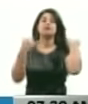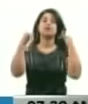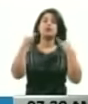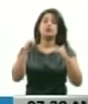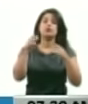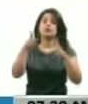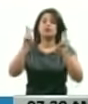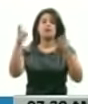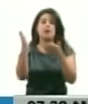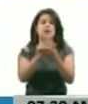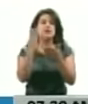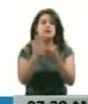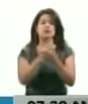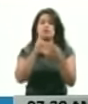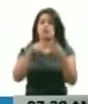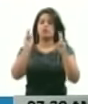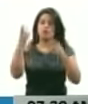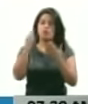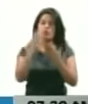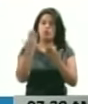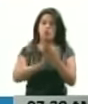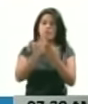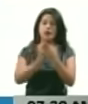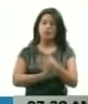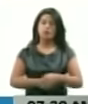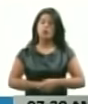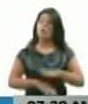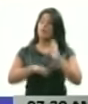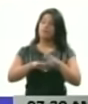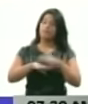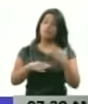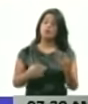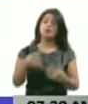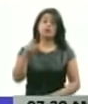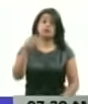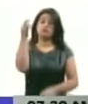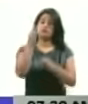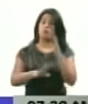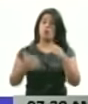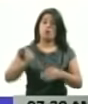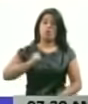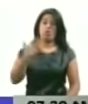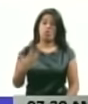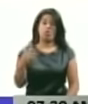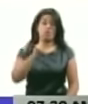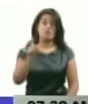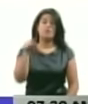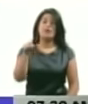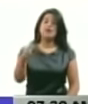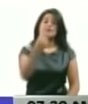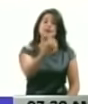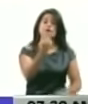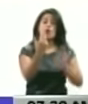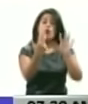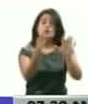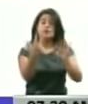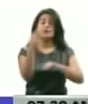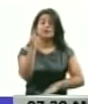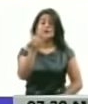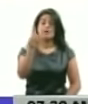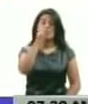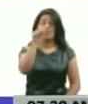del libro, del mundo de los documentos, puesto que no es cualquier cosa cumplir 183 años. Hoy en la